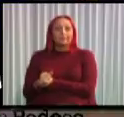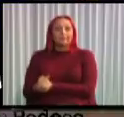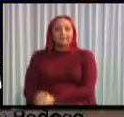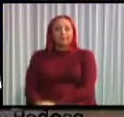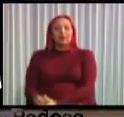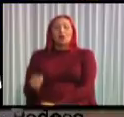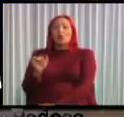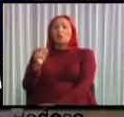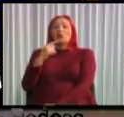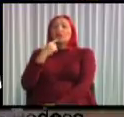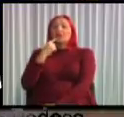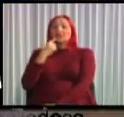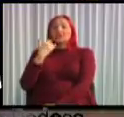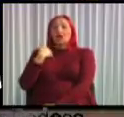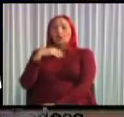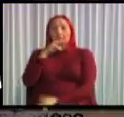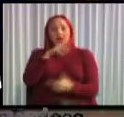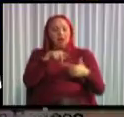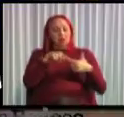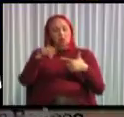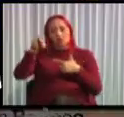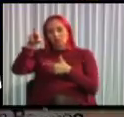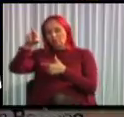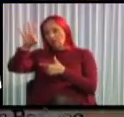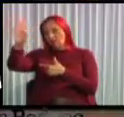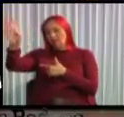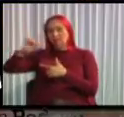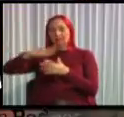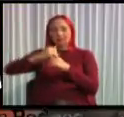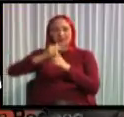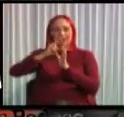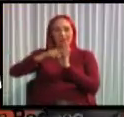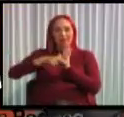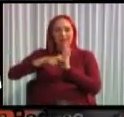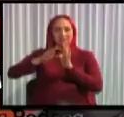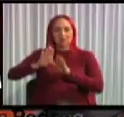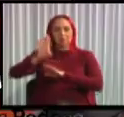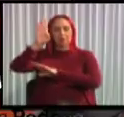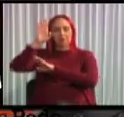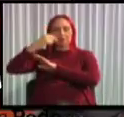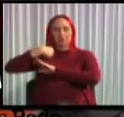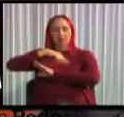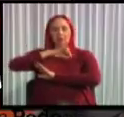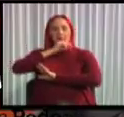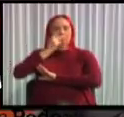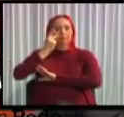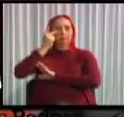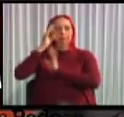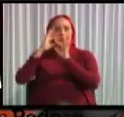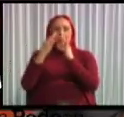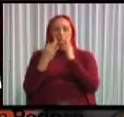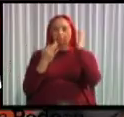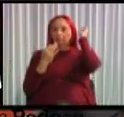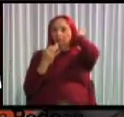lo que dice tanto Marco como Roger, el hecho de las reglas, del compromiso de nosotros como padres de